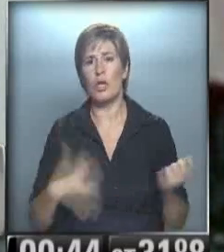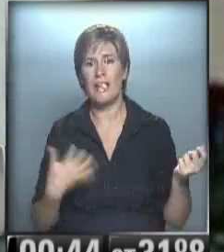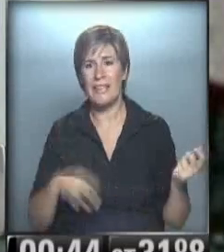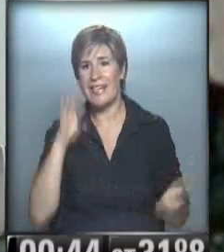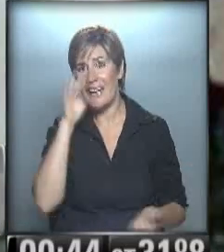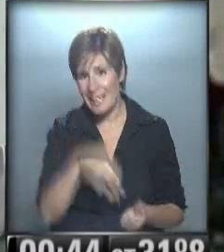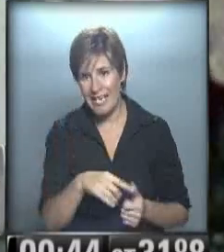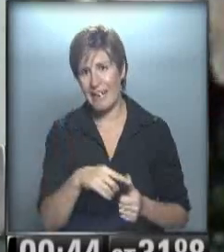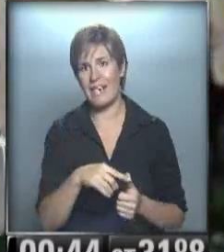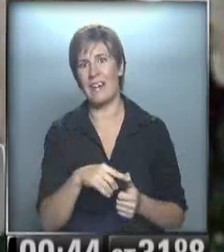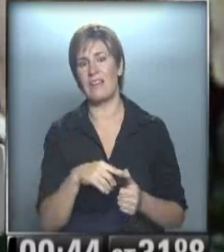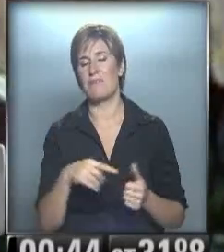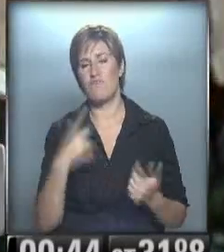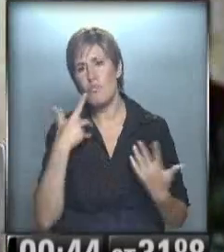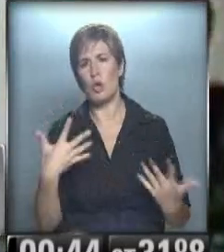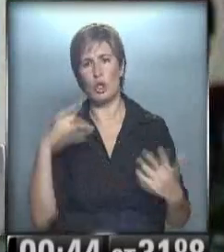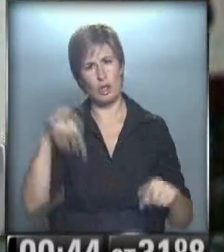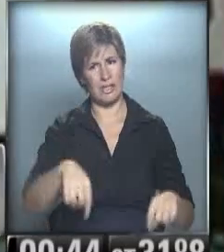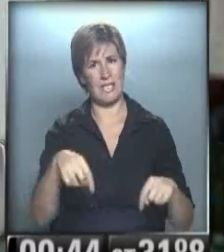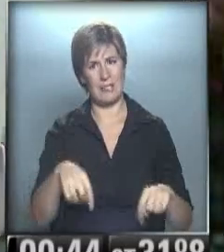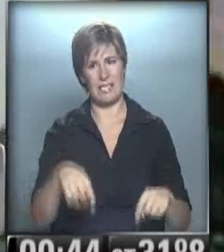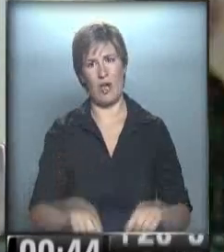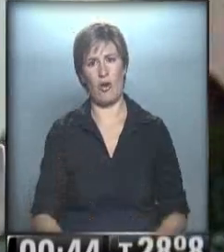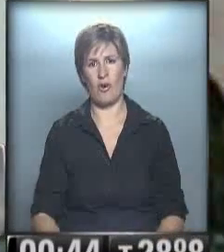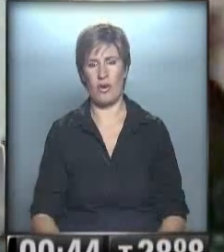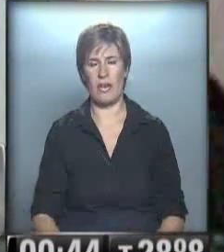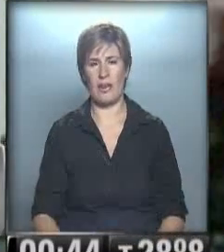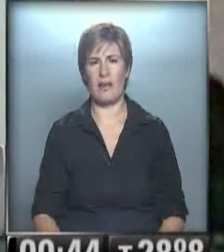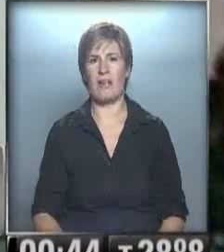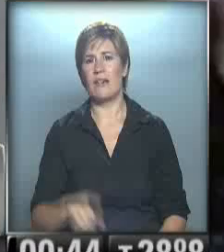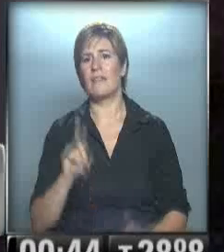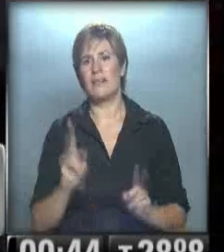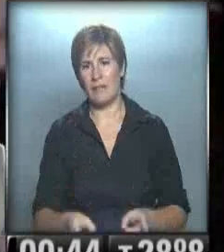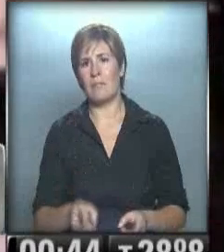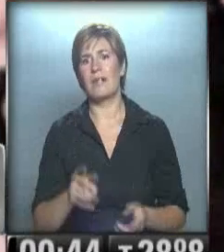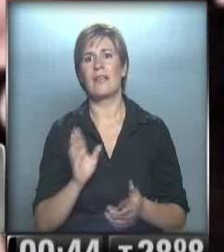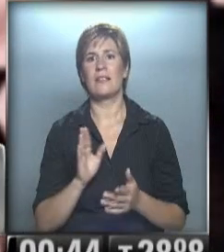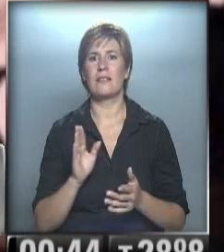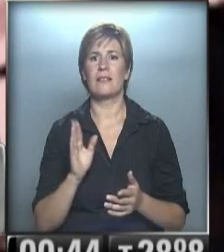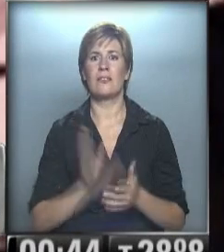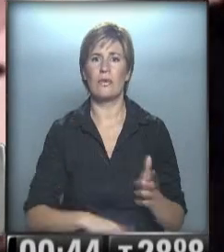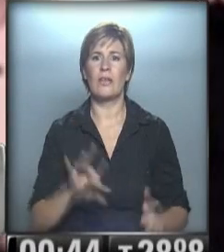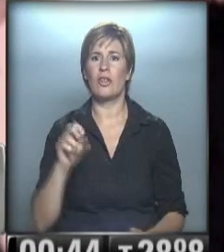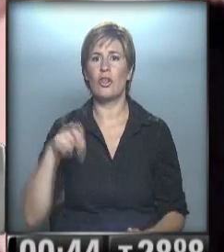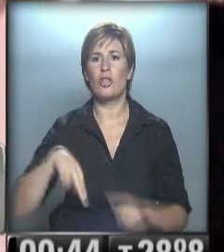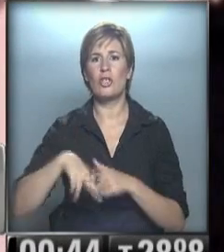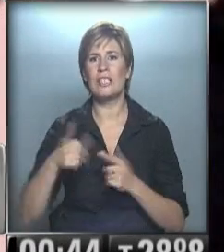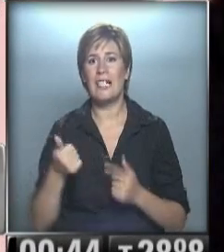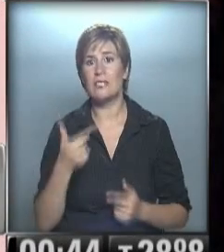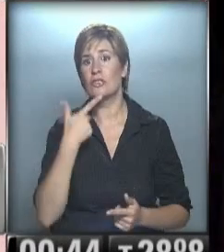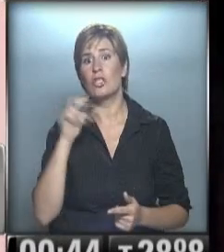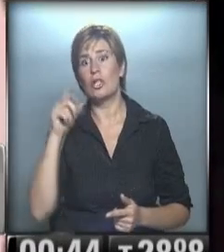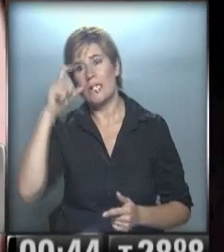son parte de la cultura popular de esta parte del mundo, como Doña Soledad, Si te vas, Samba por vos o El violín de